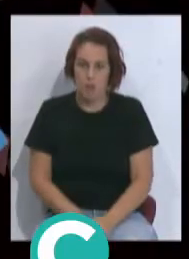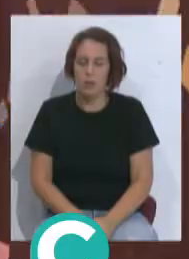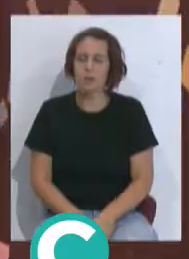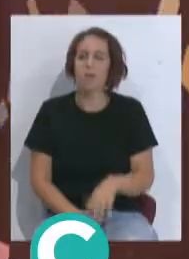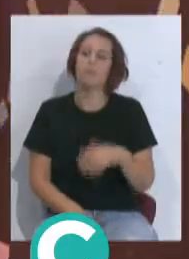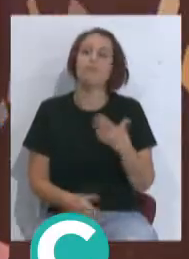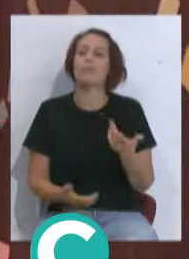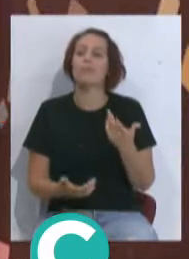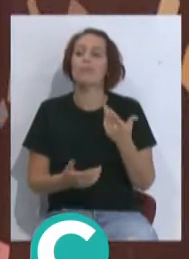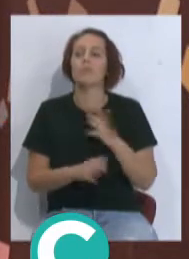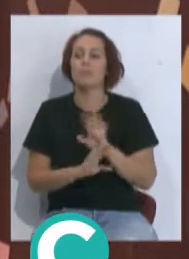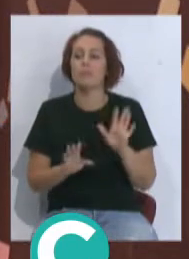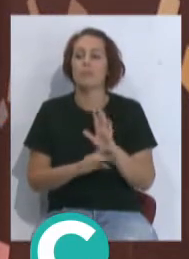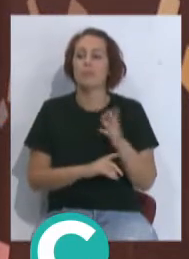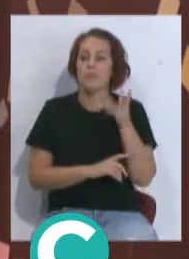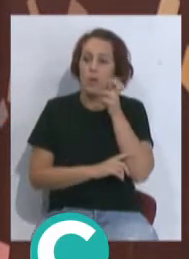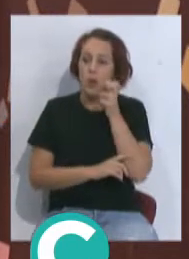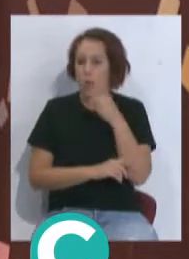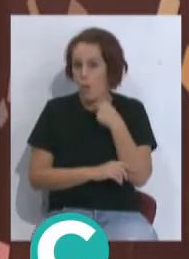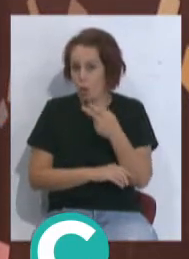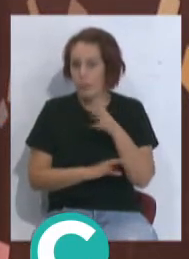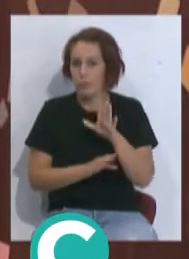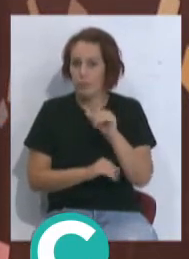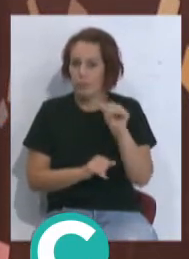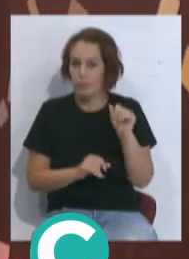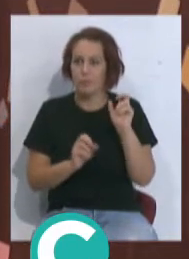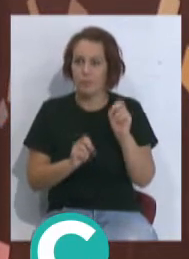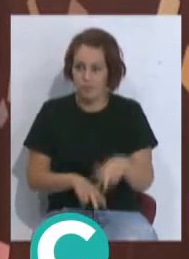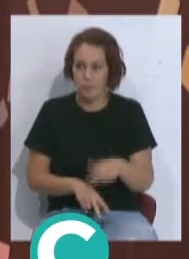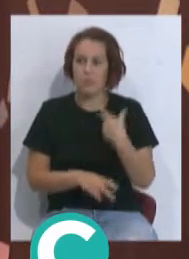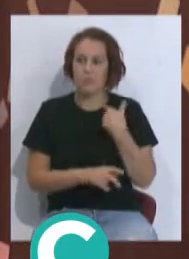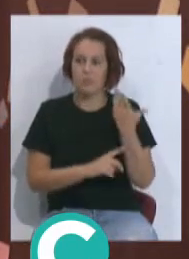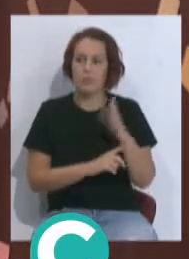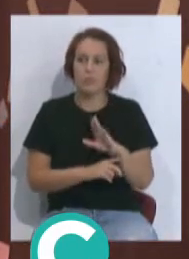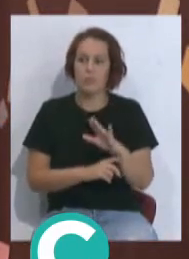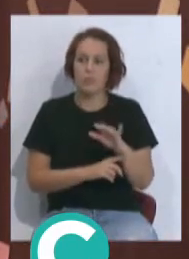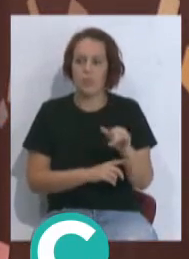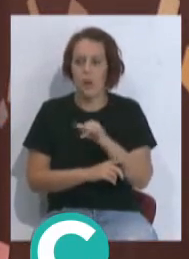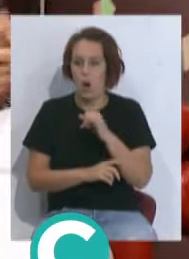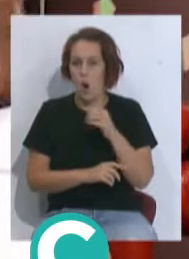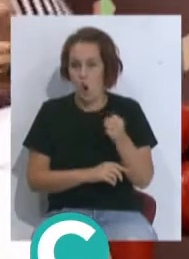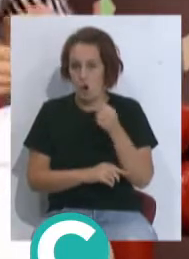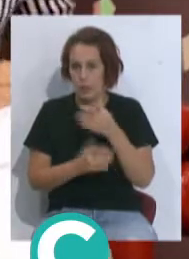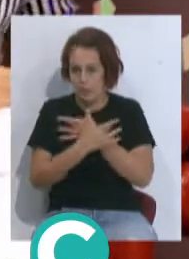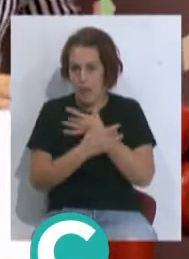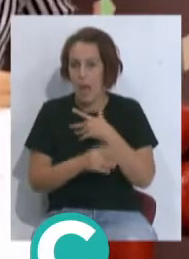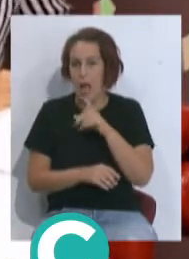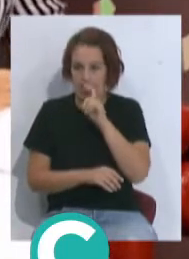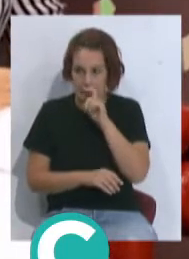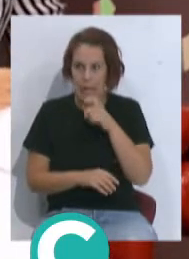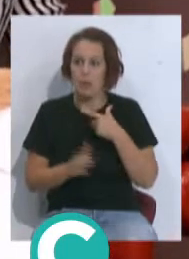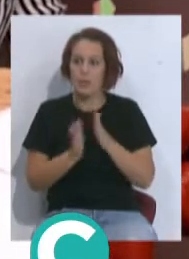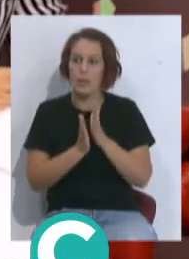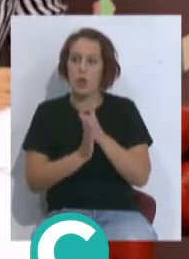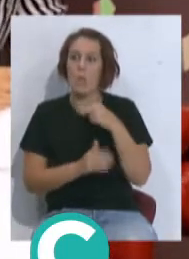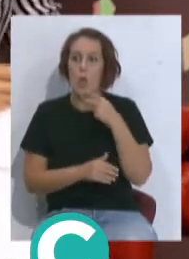Bueno, que ya le han escuchado la voz, pero lo saludamos igualmente, por supuesto, y se lo presentamos. José María Aguilera, compañero también de La Voz. José María,